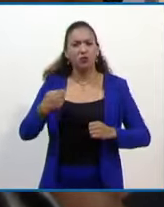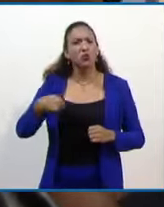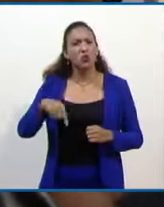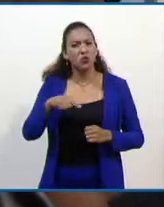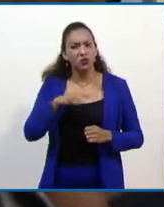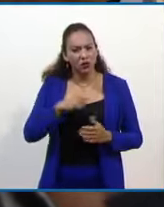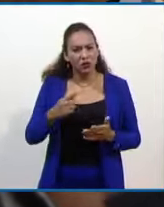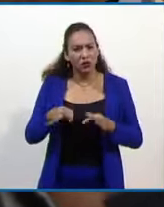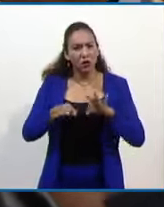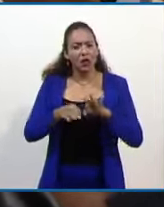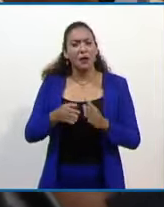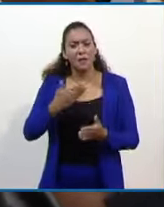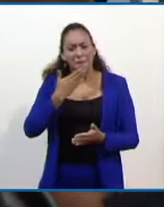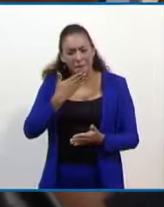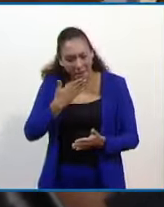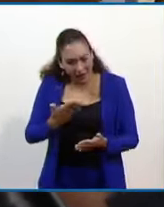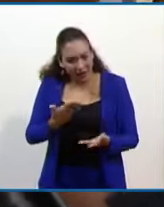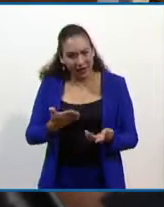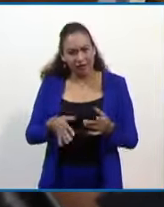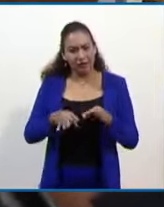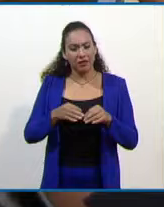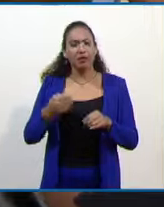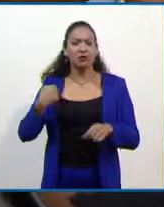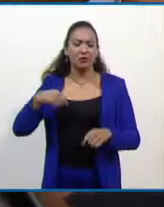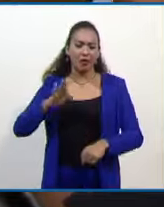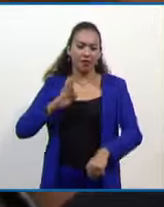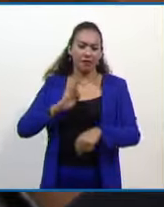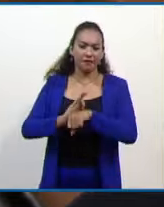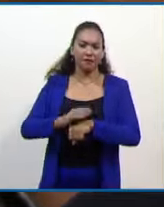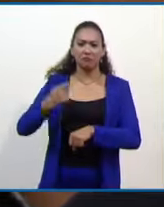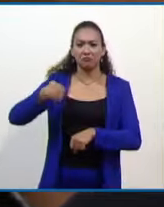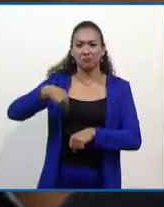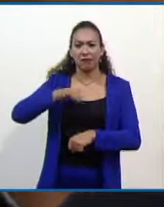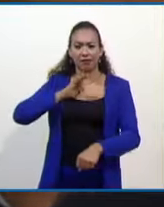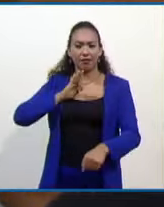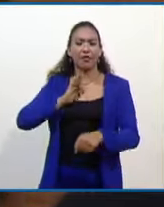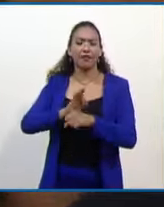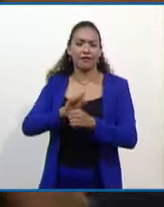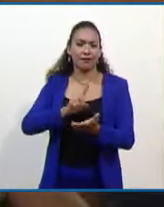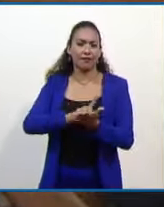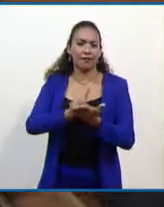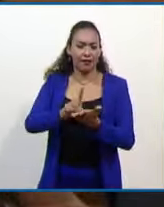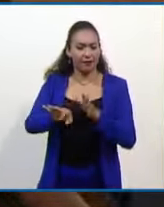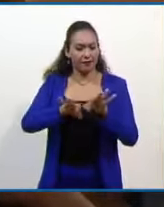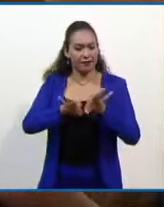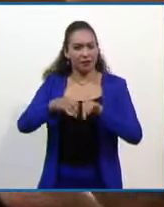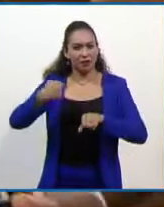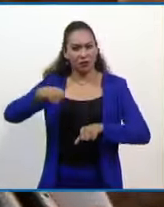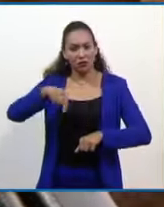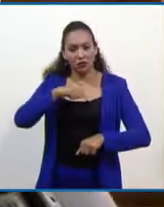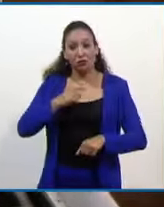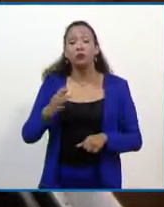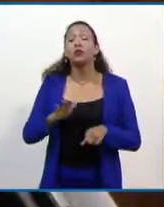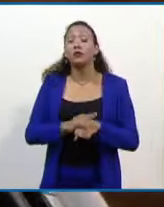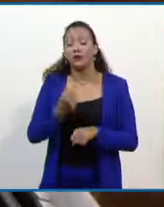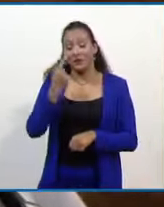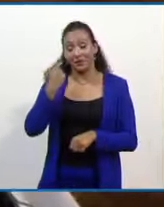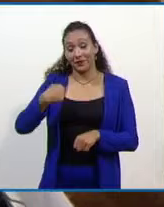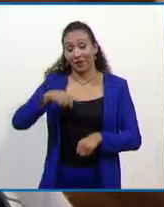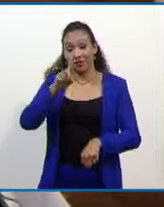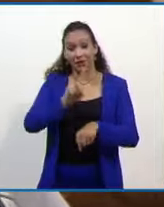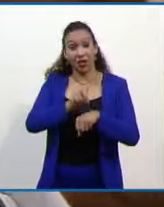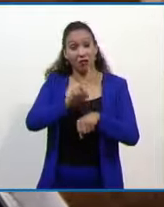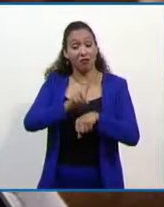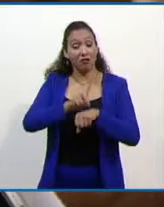acarreados, venimos aquí a defender nuestros derechos laborables porque día con día se nos